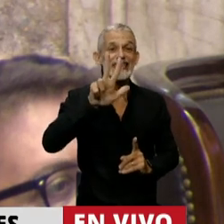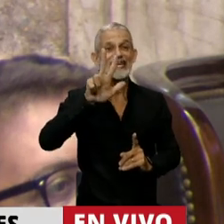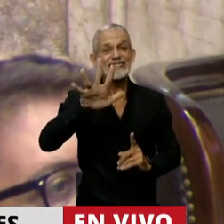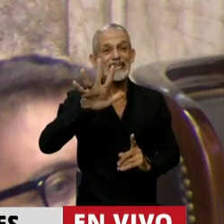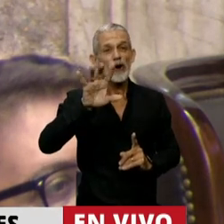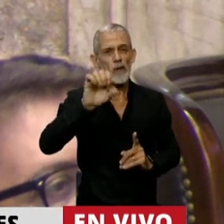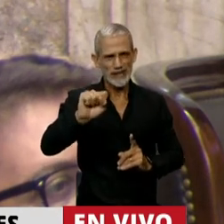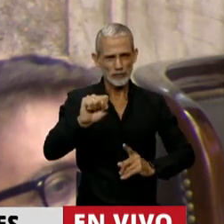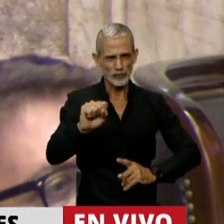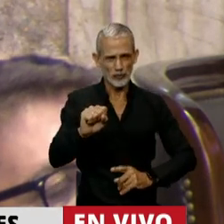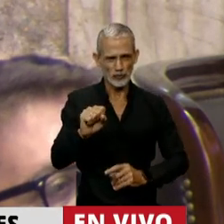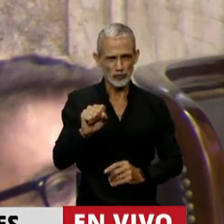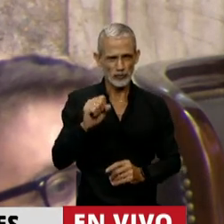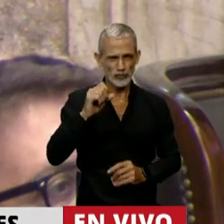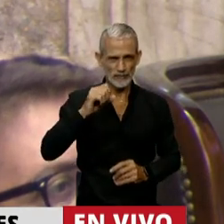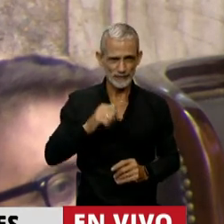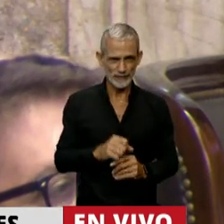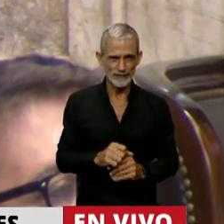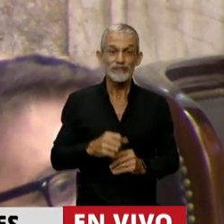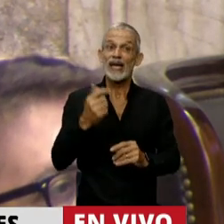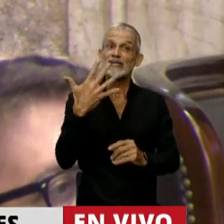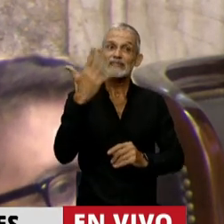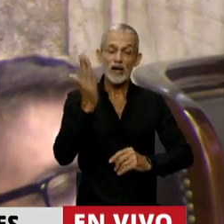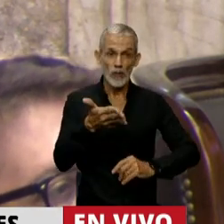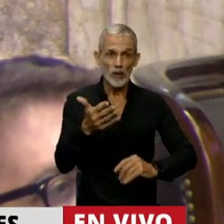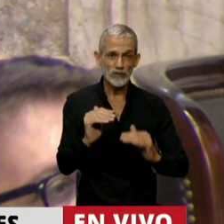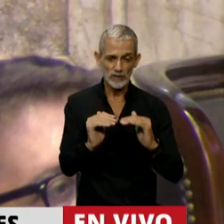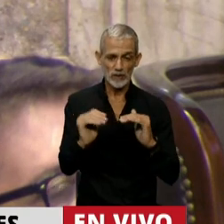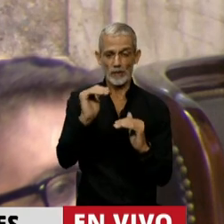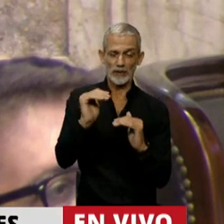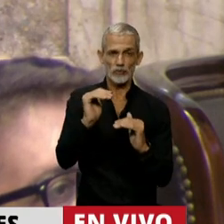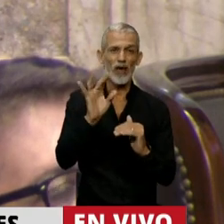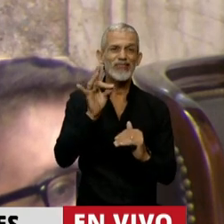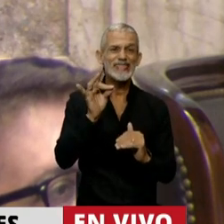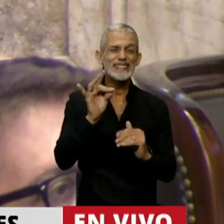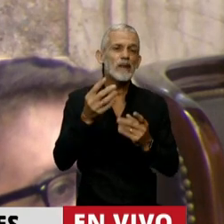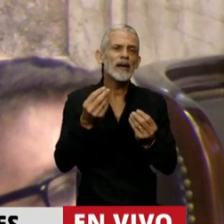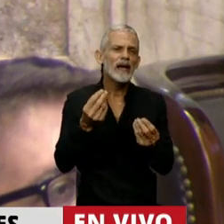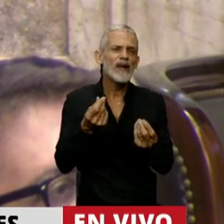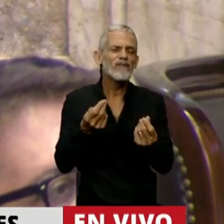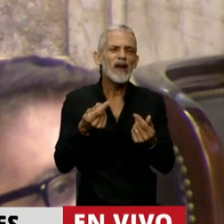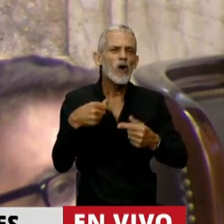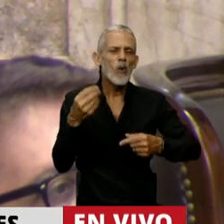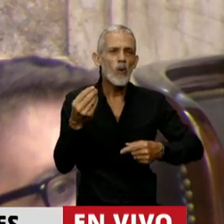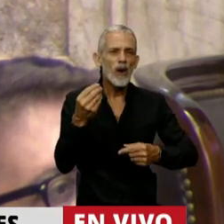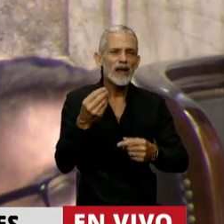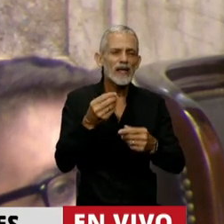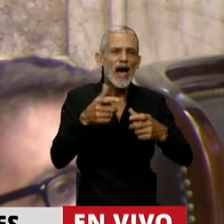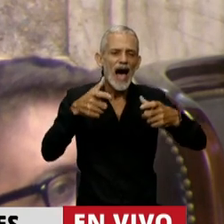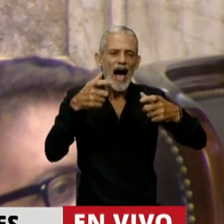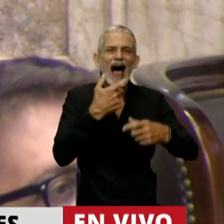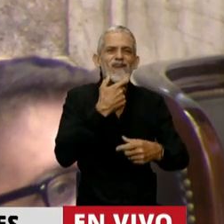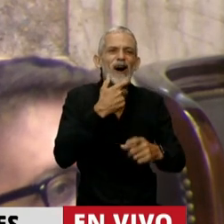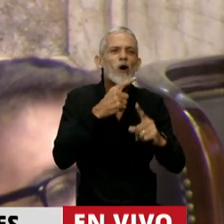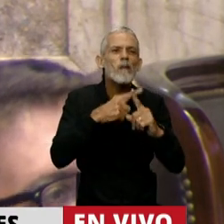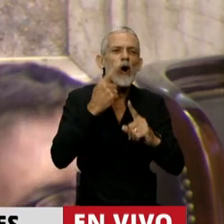19.035 pesos. El 5% de aumento en diciembre es el valor de medio alfajor por